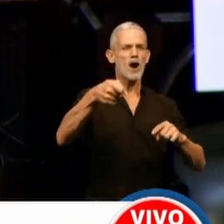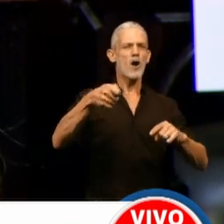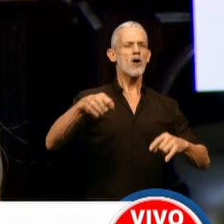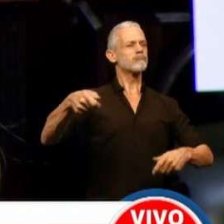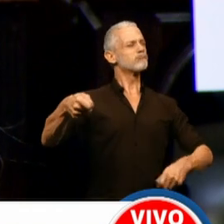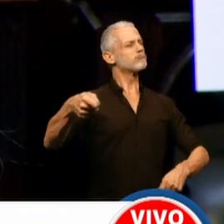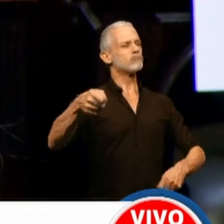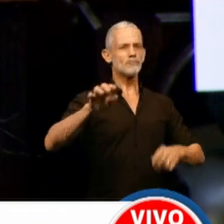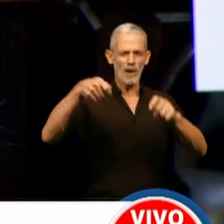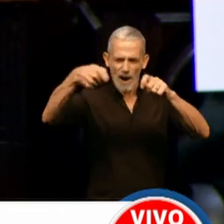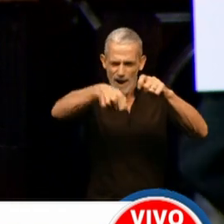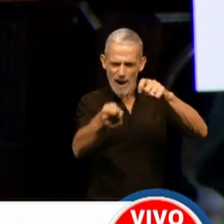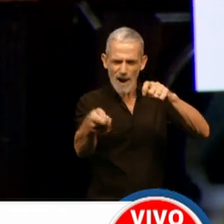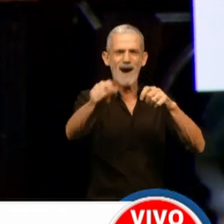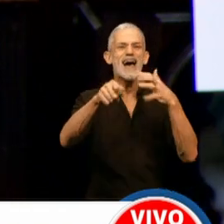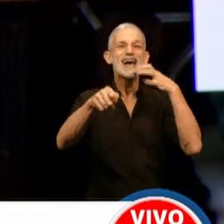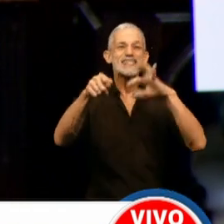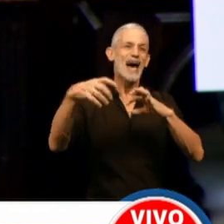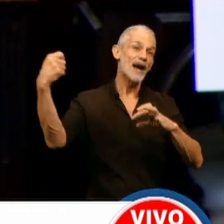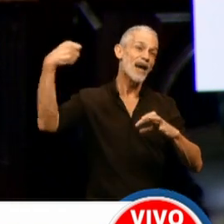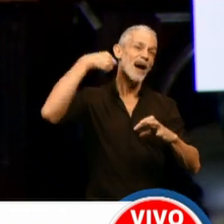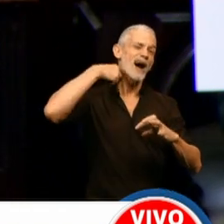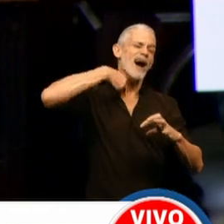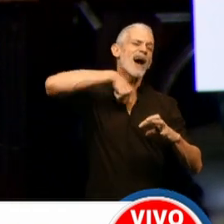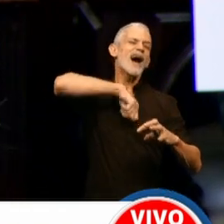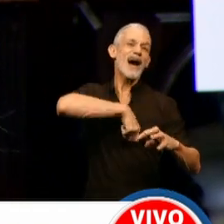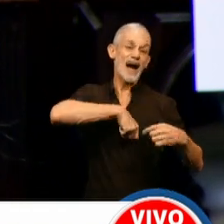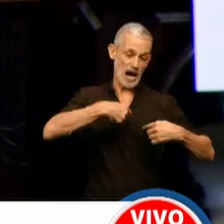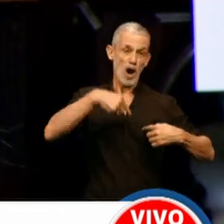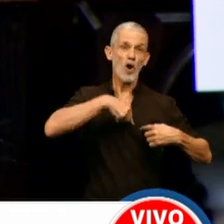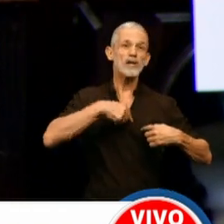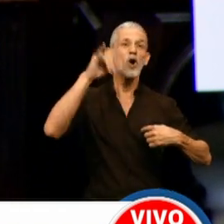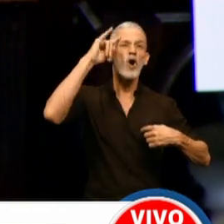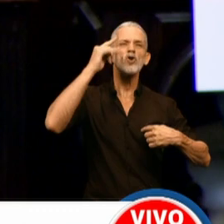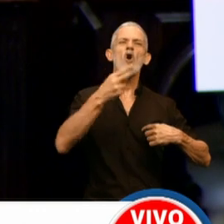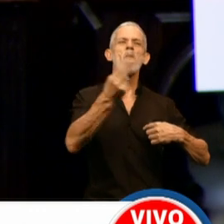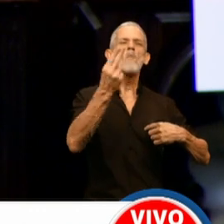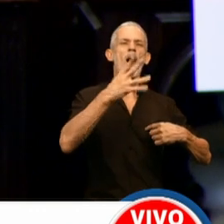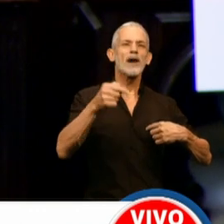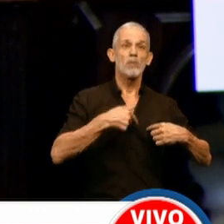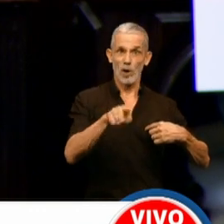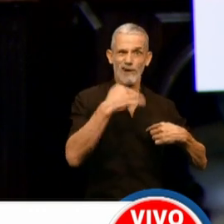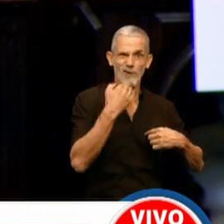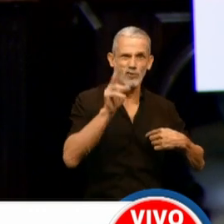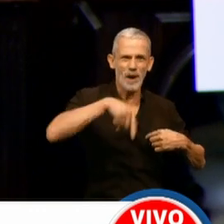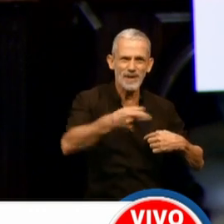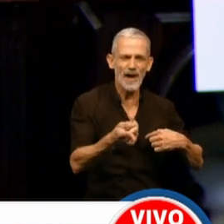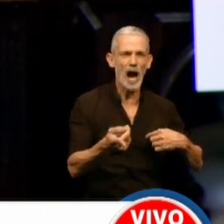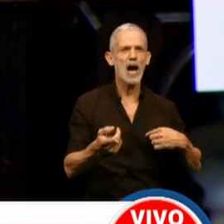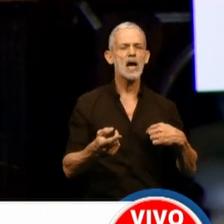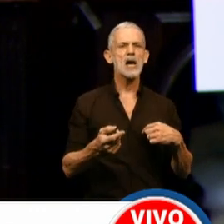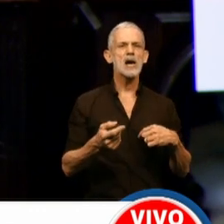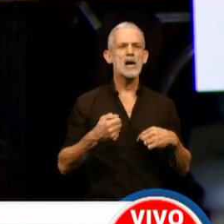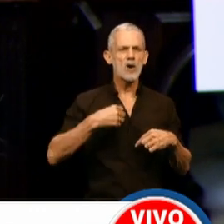pueblo y los músculos y la sangre y dice y cuando la espada llegó al corazón el toro estaba muerto pero no lo sabía y yo muchas